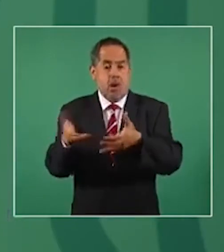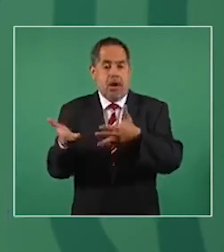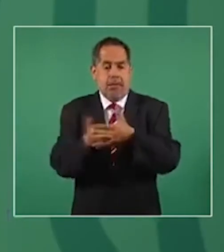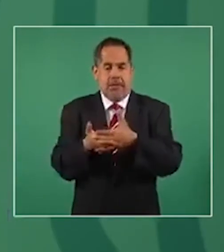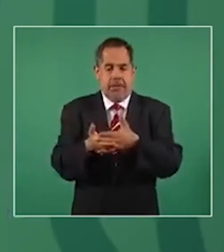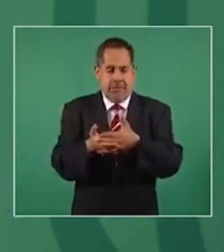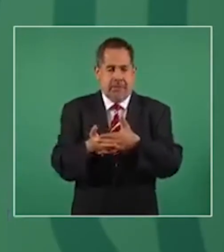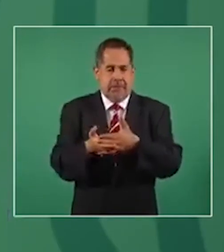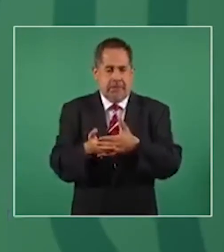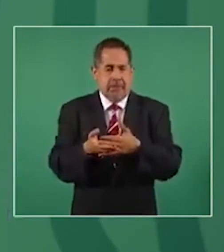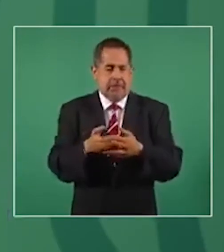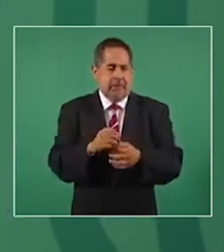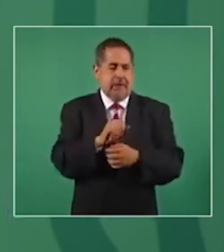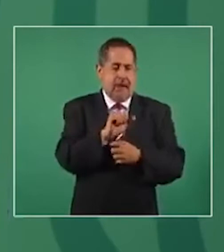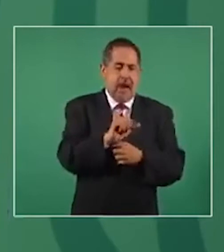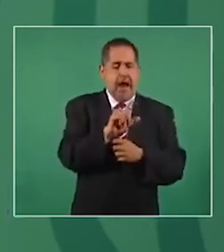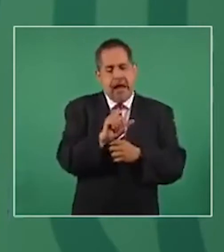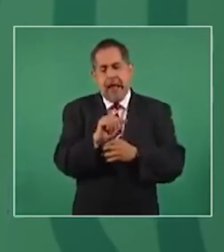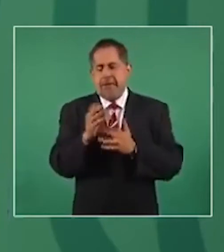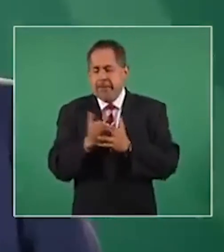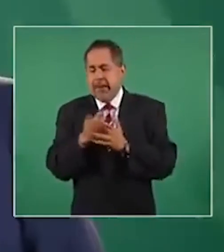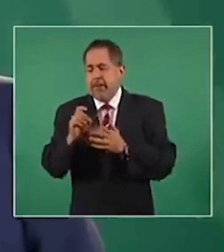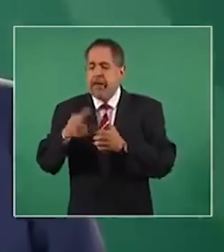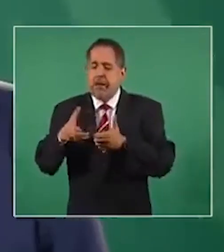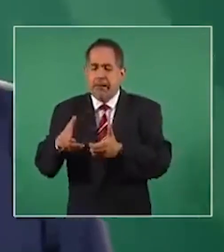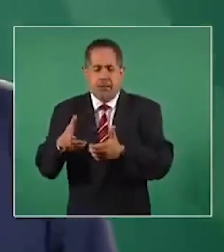y tiene cuatro capítulos